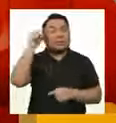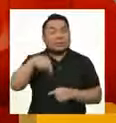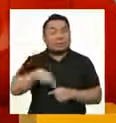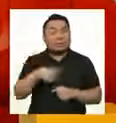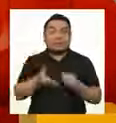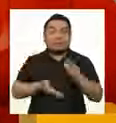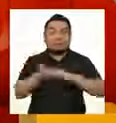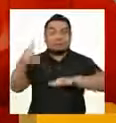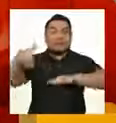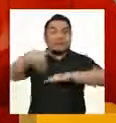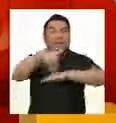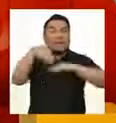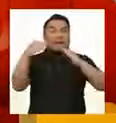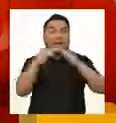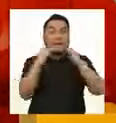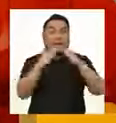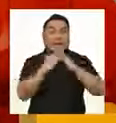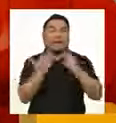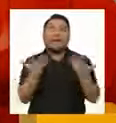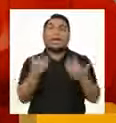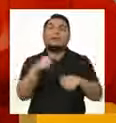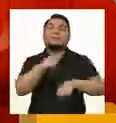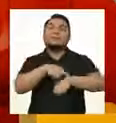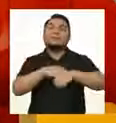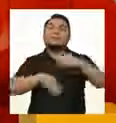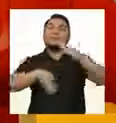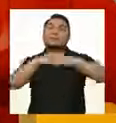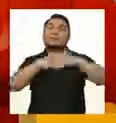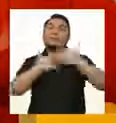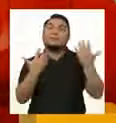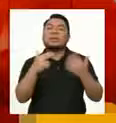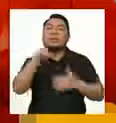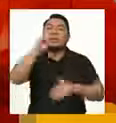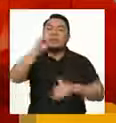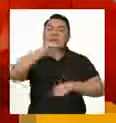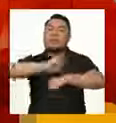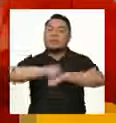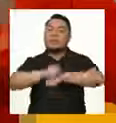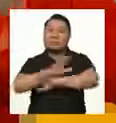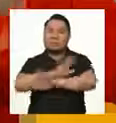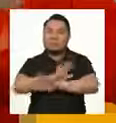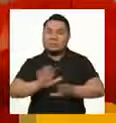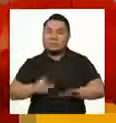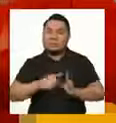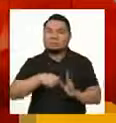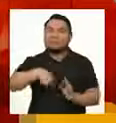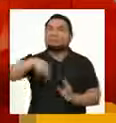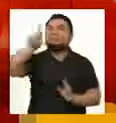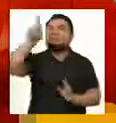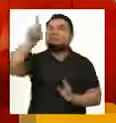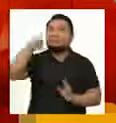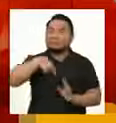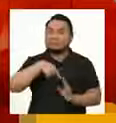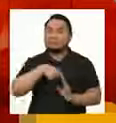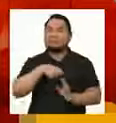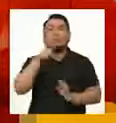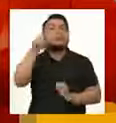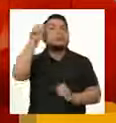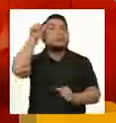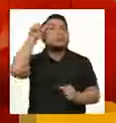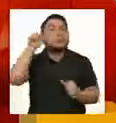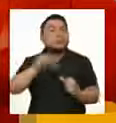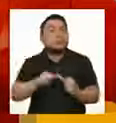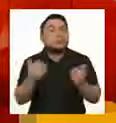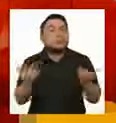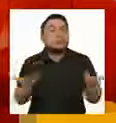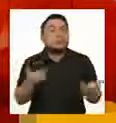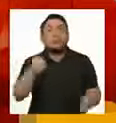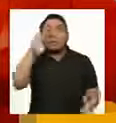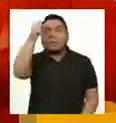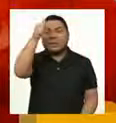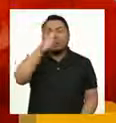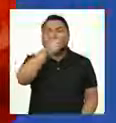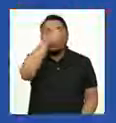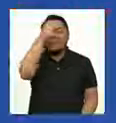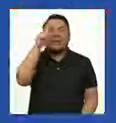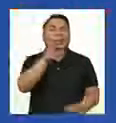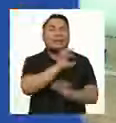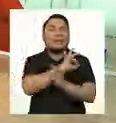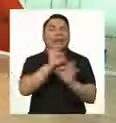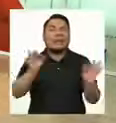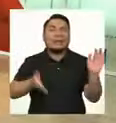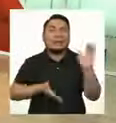salidas tienen un máximo de duración de 30 minutos. Y recuerden, domingos nadie